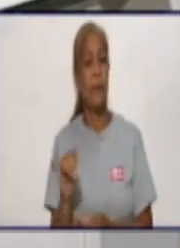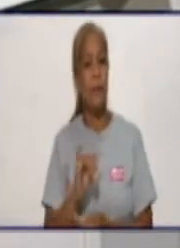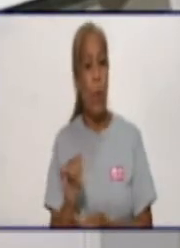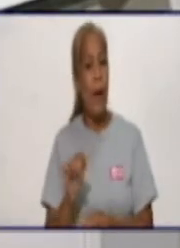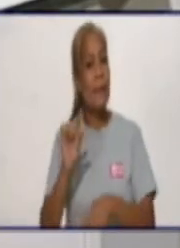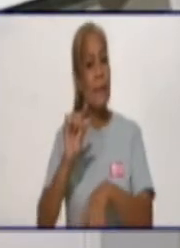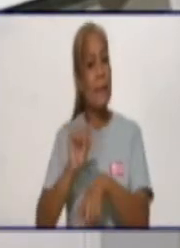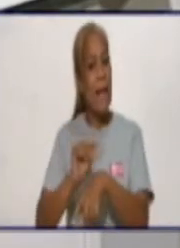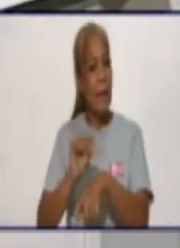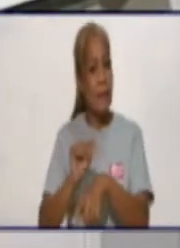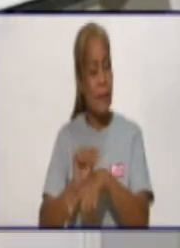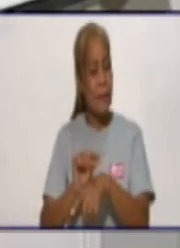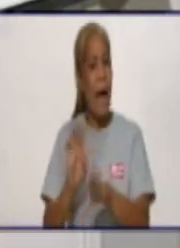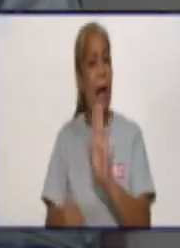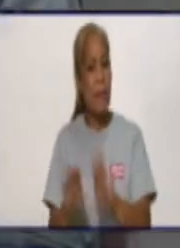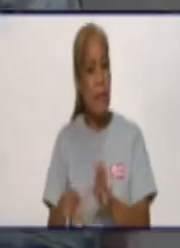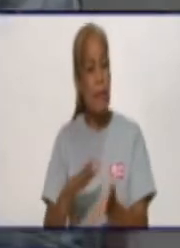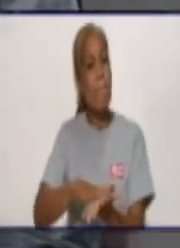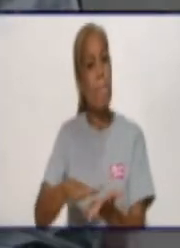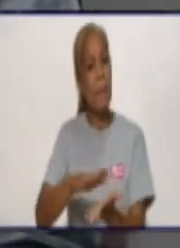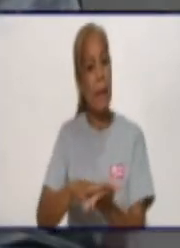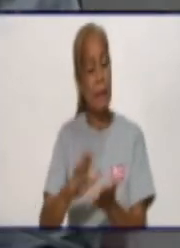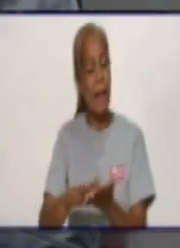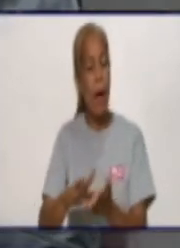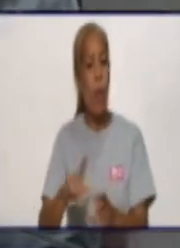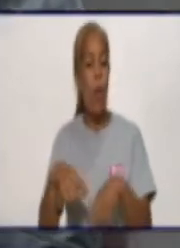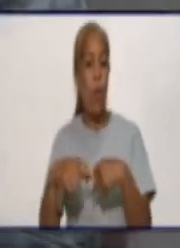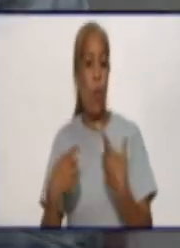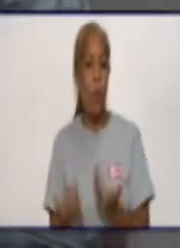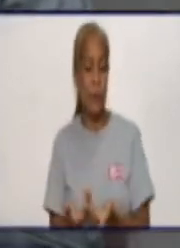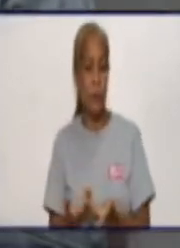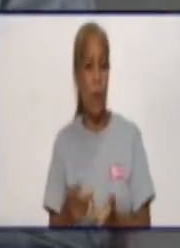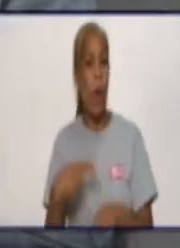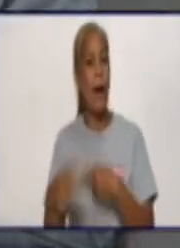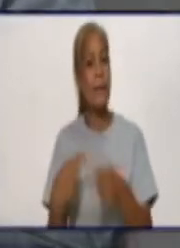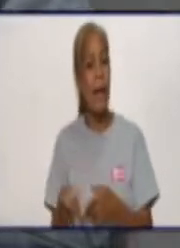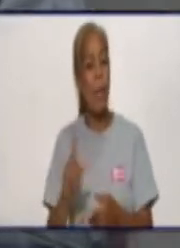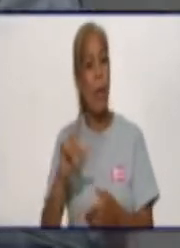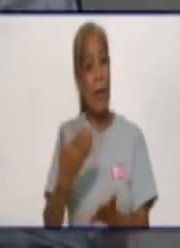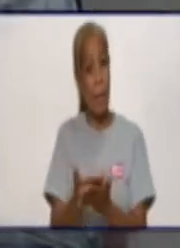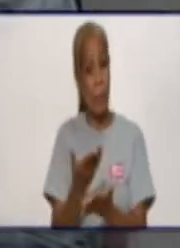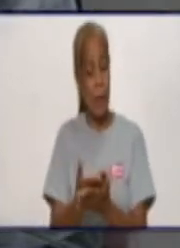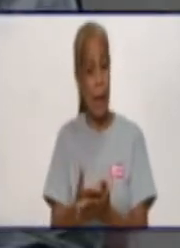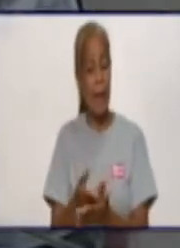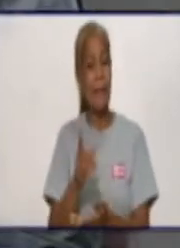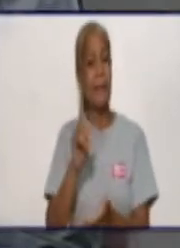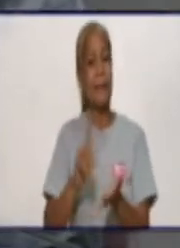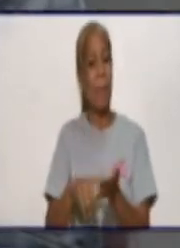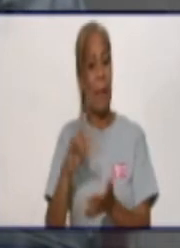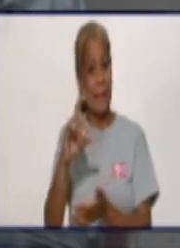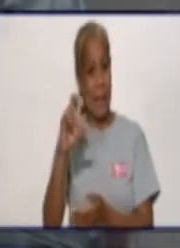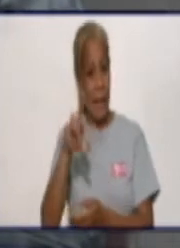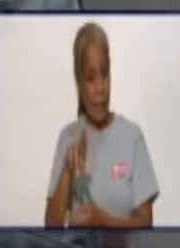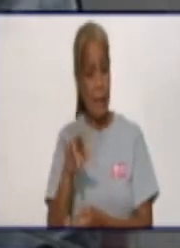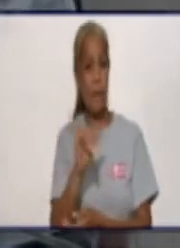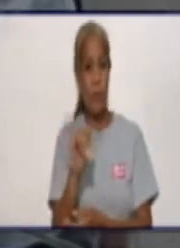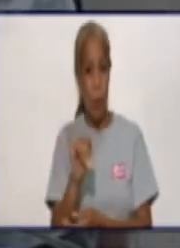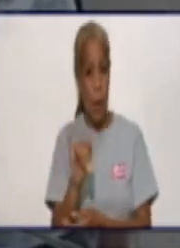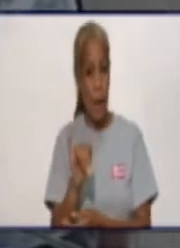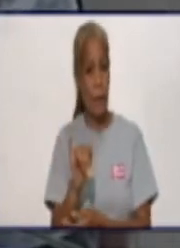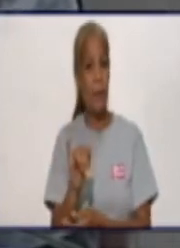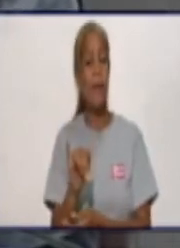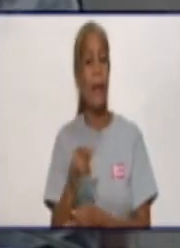cuba incluyendo a la habana cuando teníamos que hacer las pruebas de pcr pago por el estado pagó por el sistema de salud nunca se le cobró eso a nadie